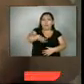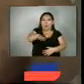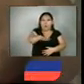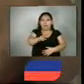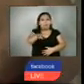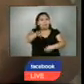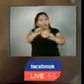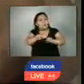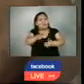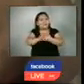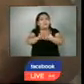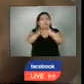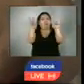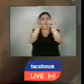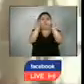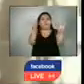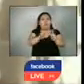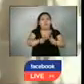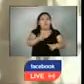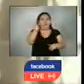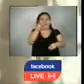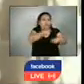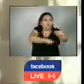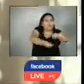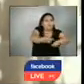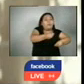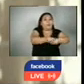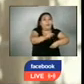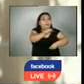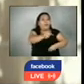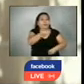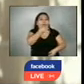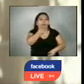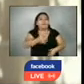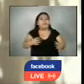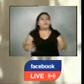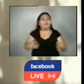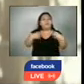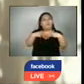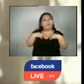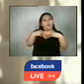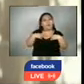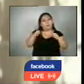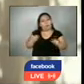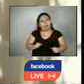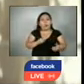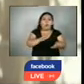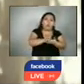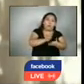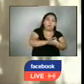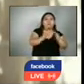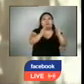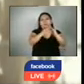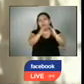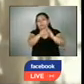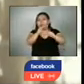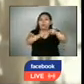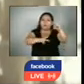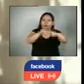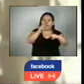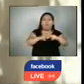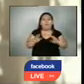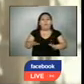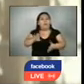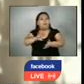digitales ya funcionan como un activo de la vida real, en donde se puede construir, alquilar y vender. La idea de